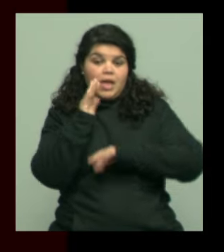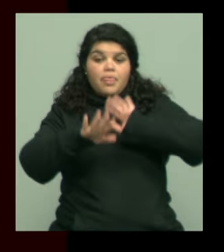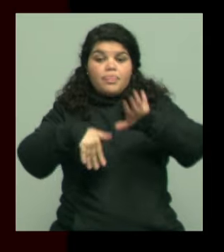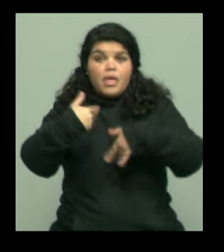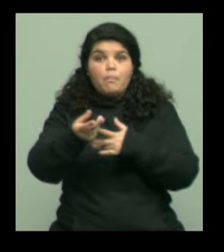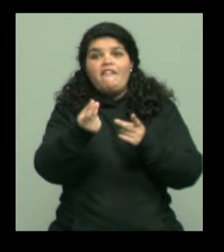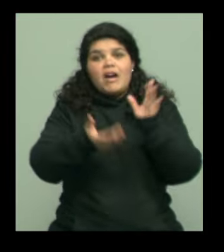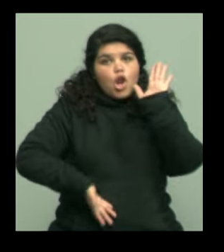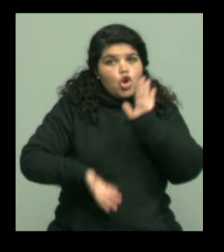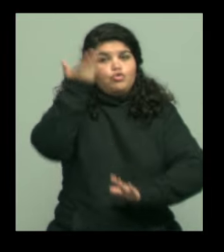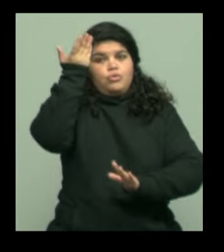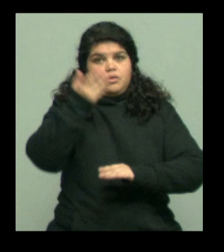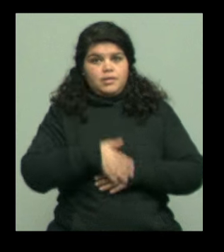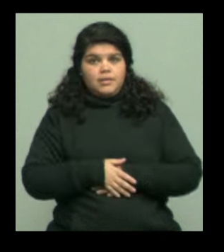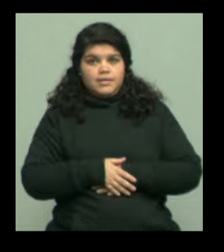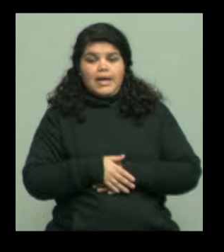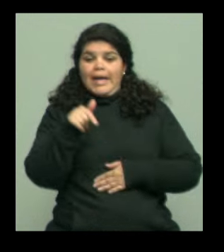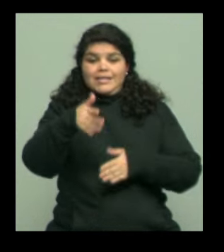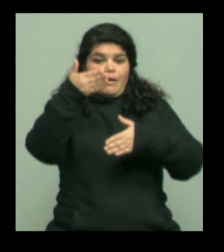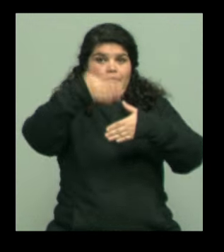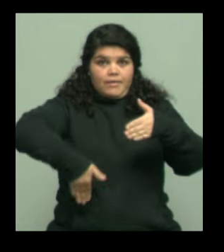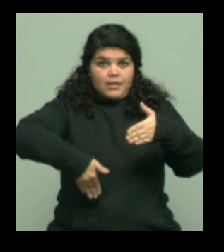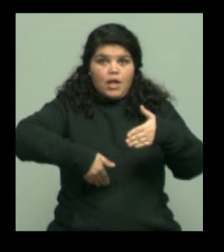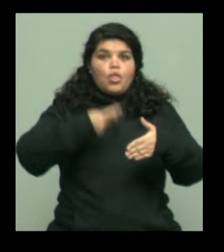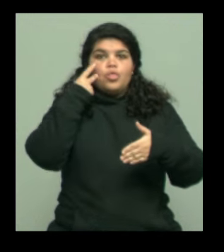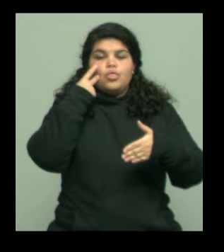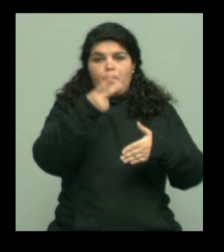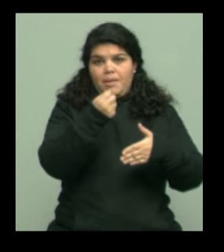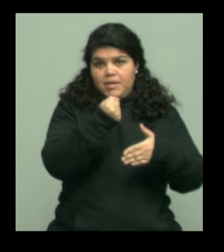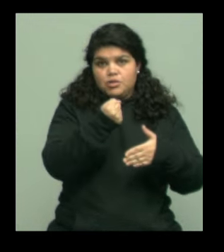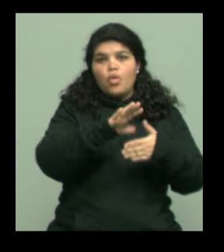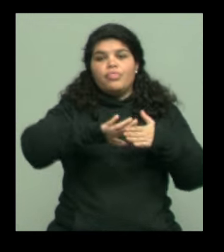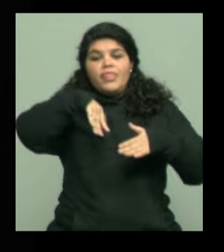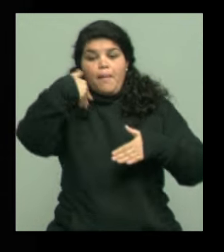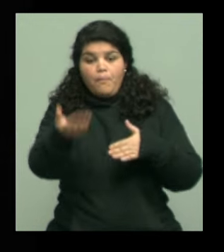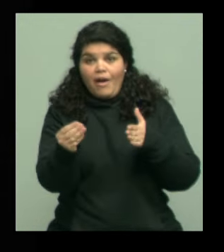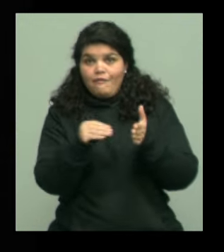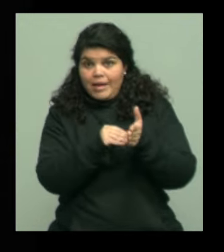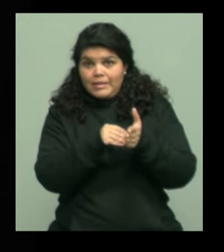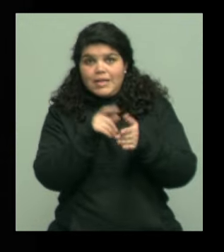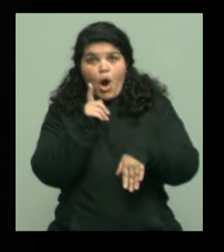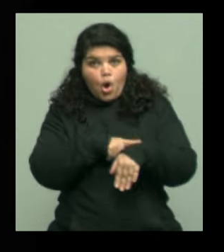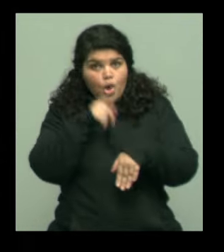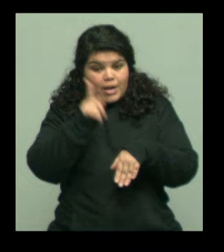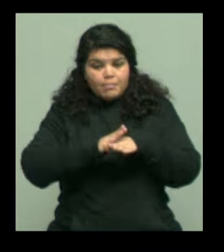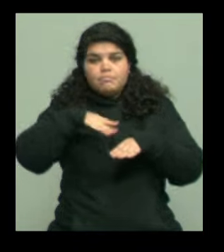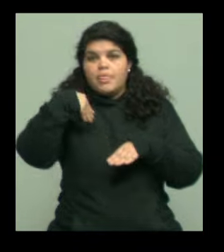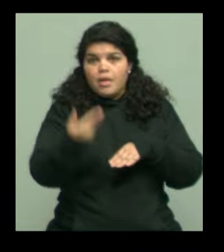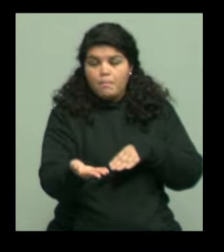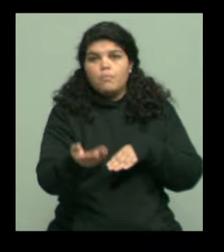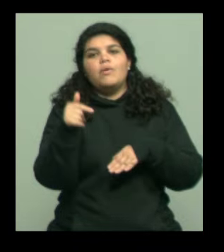Hasta ese día, 2.000 pesos y después 3.000 pesos. El evento será el próximo domingo en el Salón de Juegos del